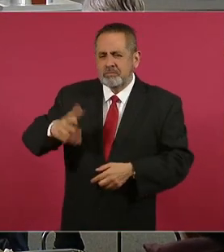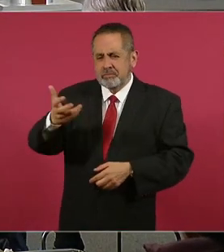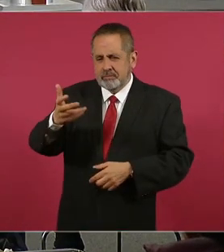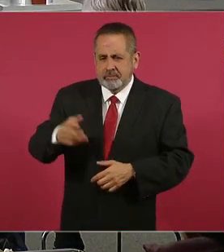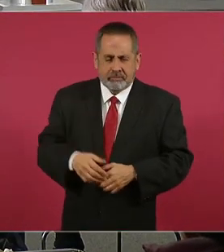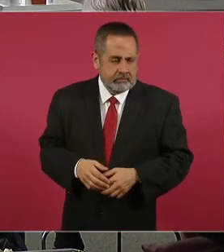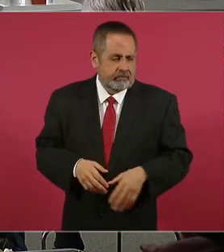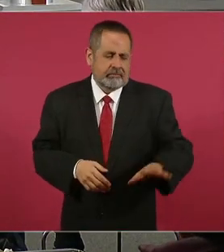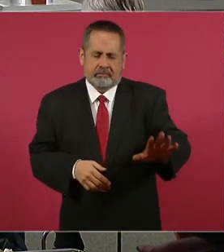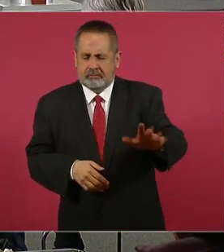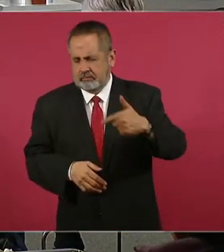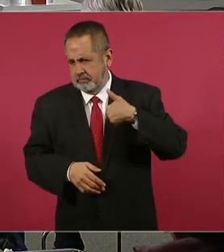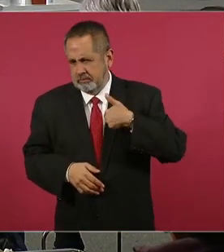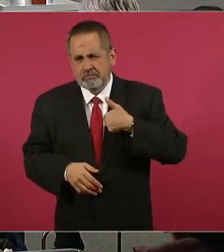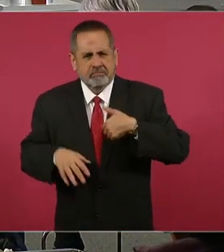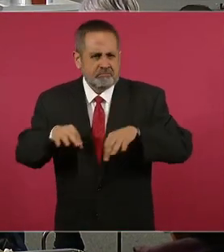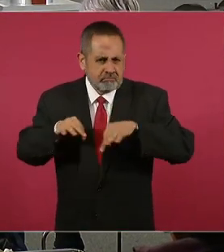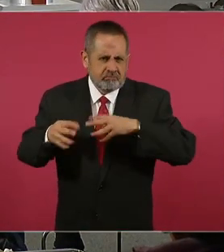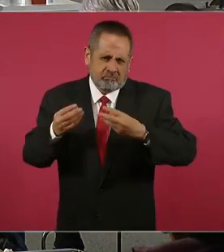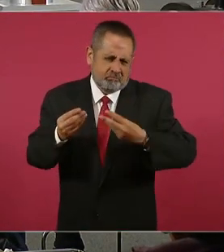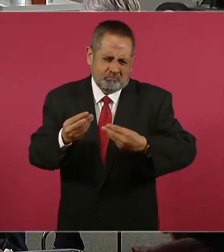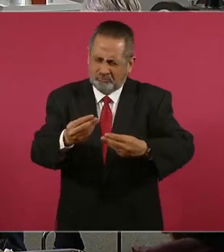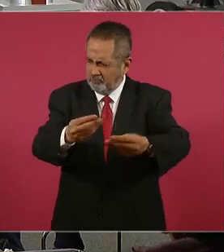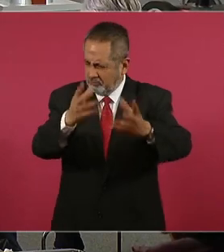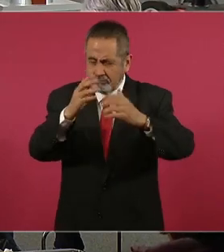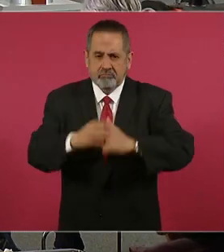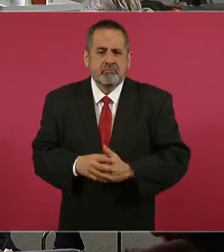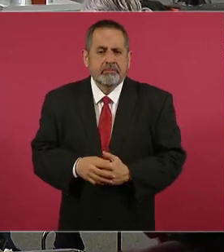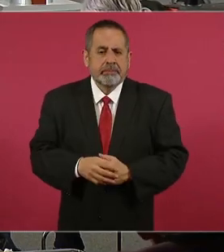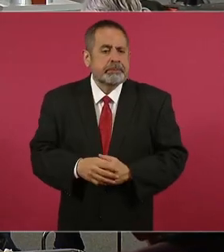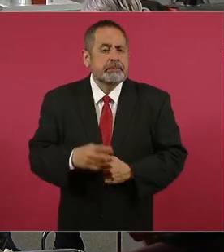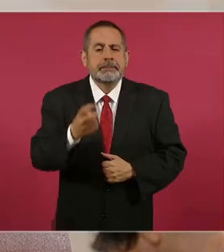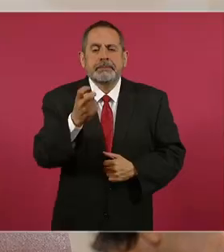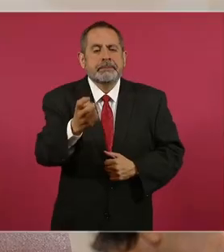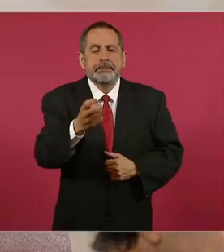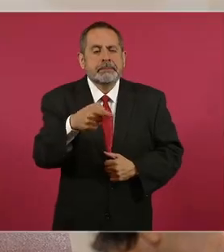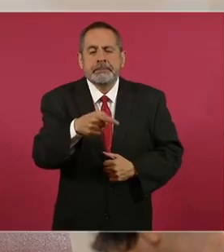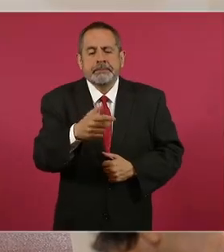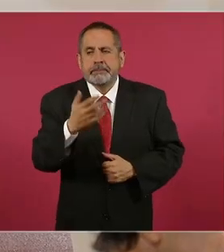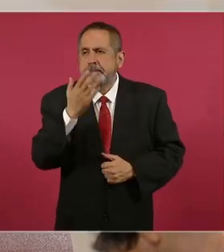mucho. Pues por eso no tenemos